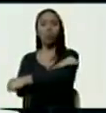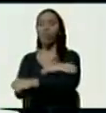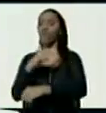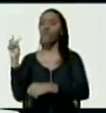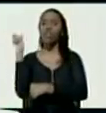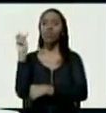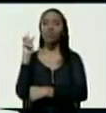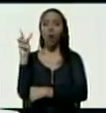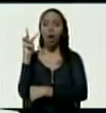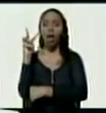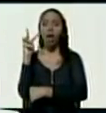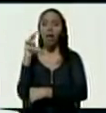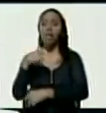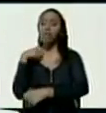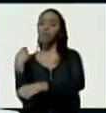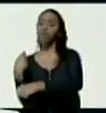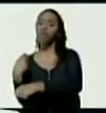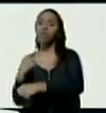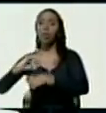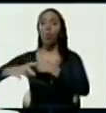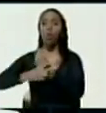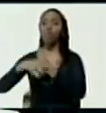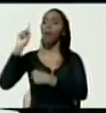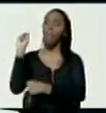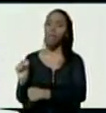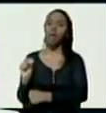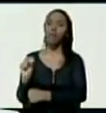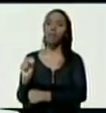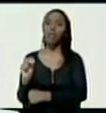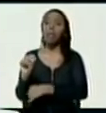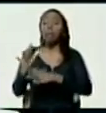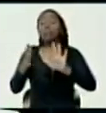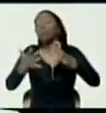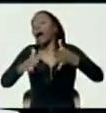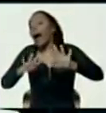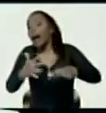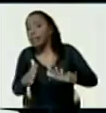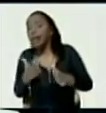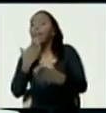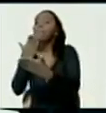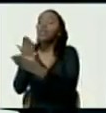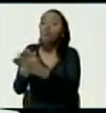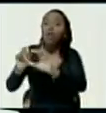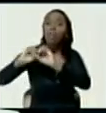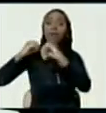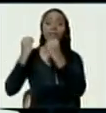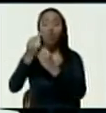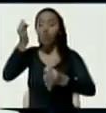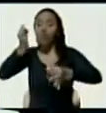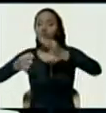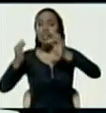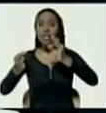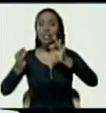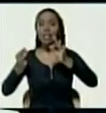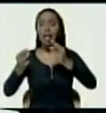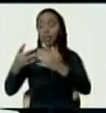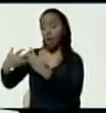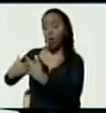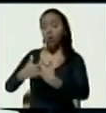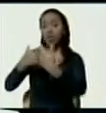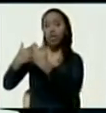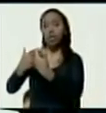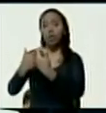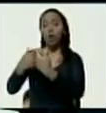y financista de Juan Guaidó, y parece que el señor Giuliani le pidió al Departamento de Justicia de los Estados Unidos de Norteamérica que